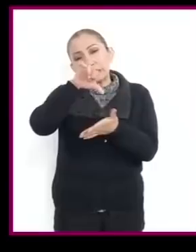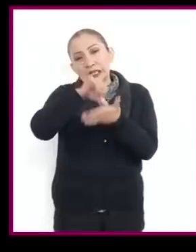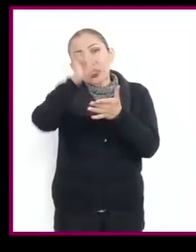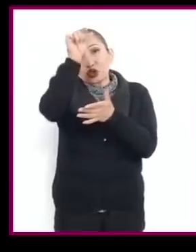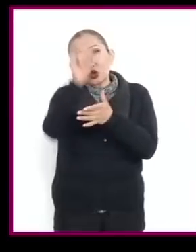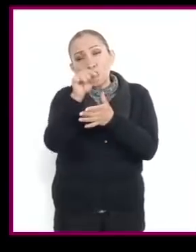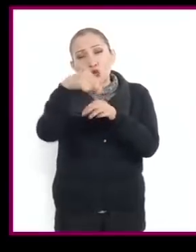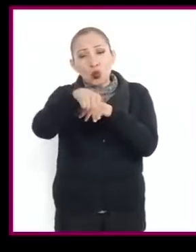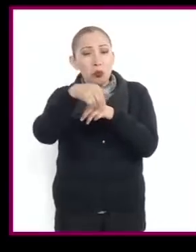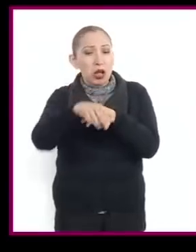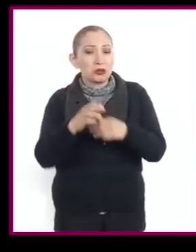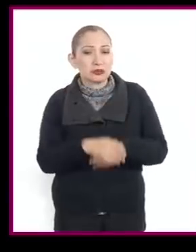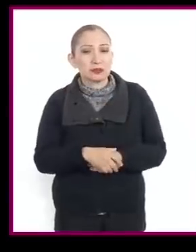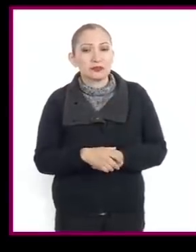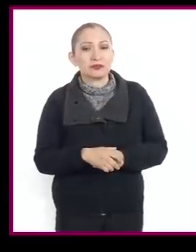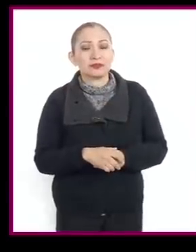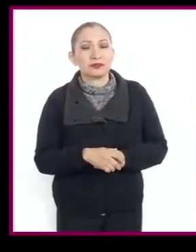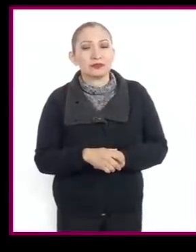centro.